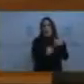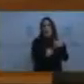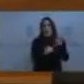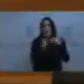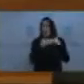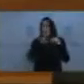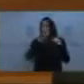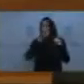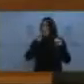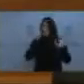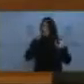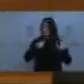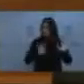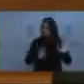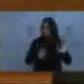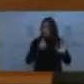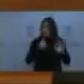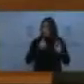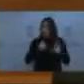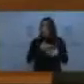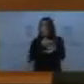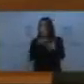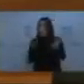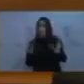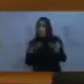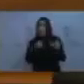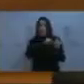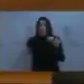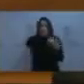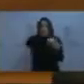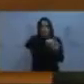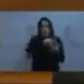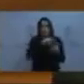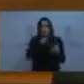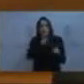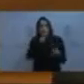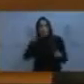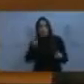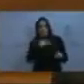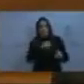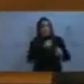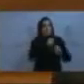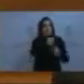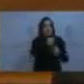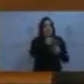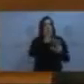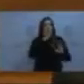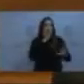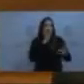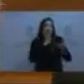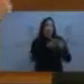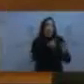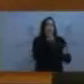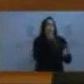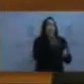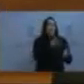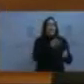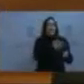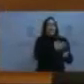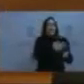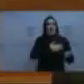áreas sanitarias, proyecto que todos conocemos y que lleva en la mesa desde el Gobierno de 2012, aunque usted diga que no. Desde